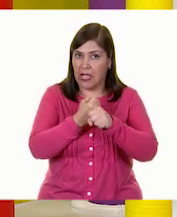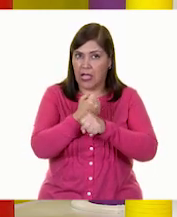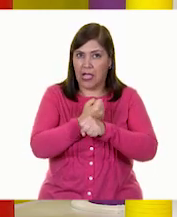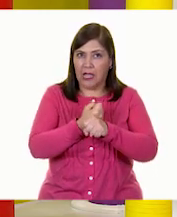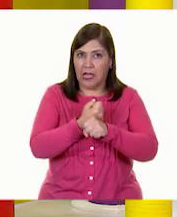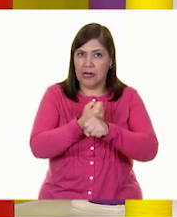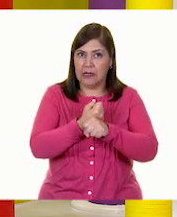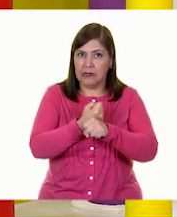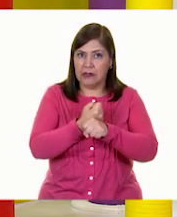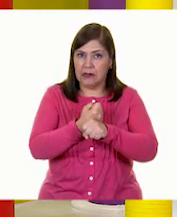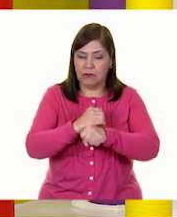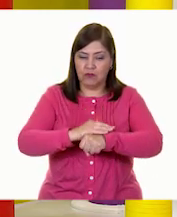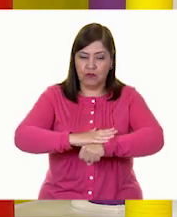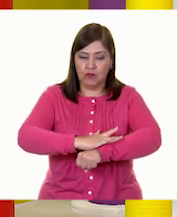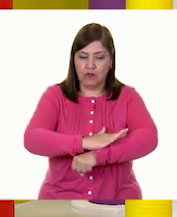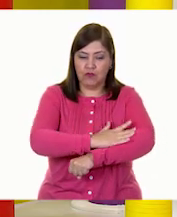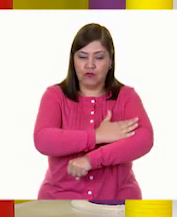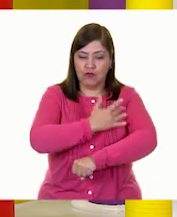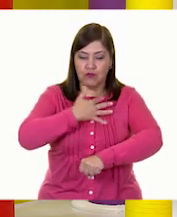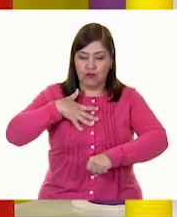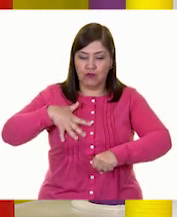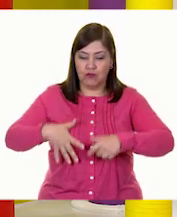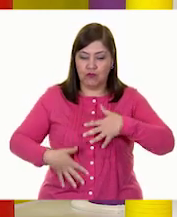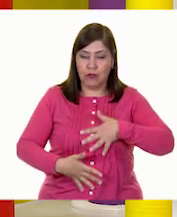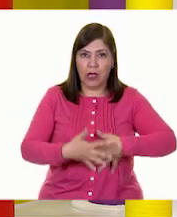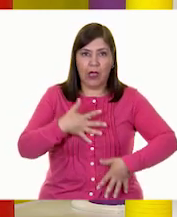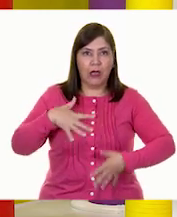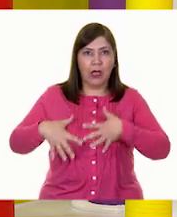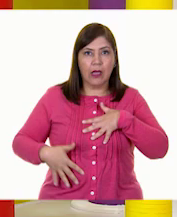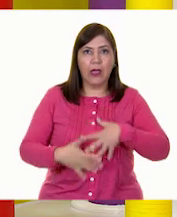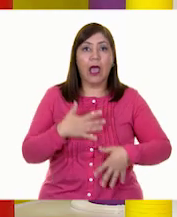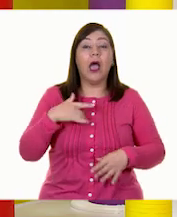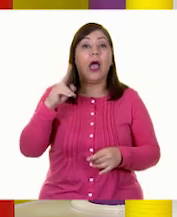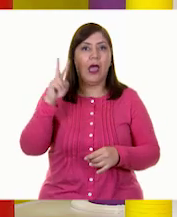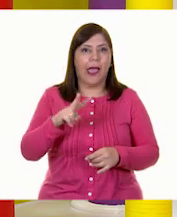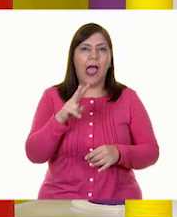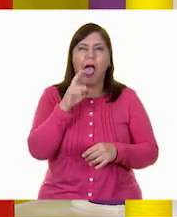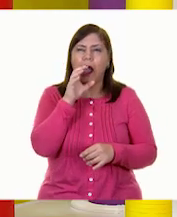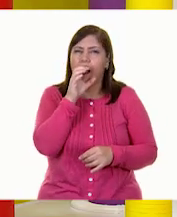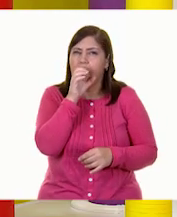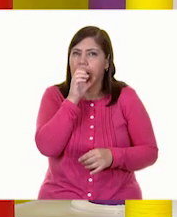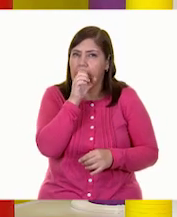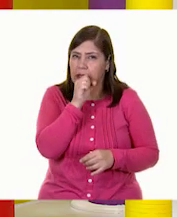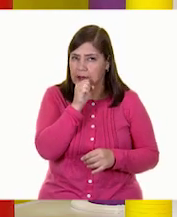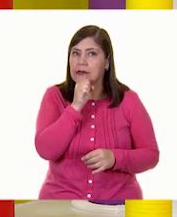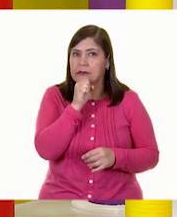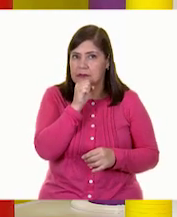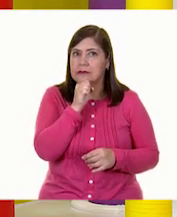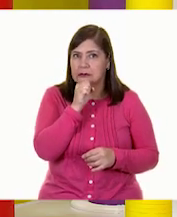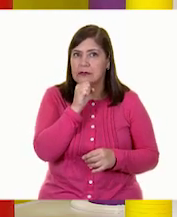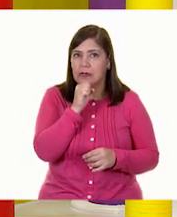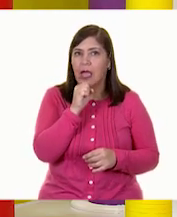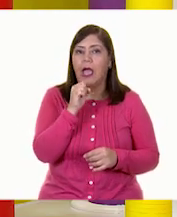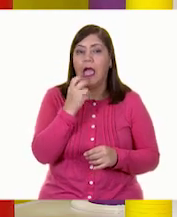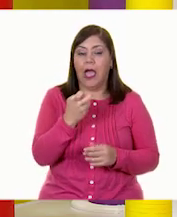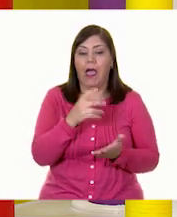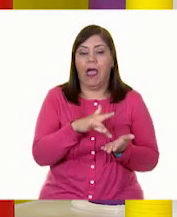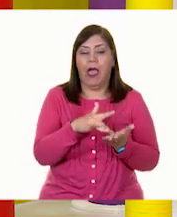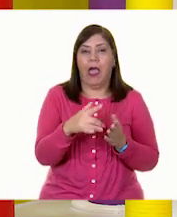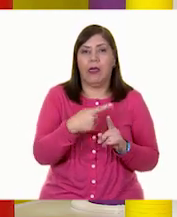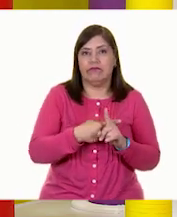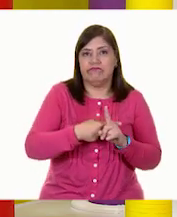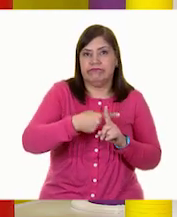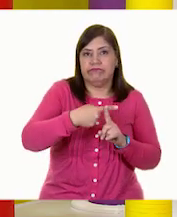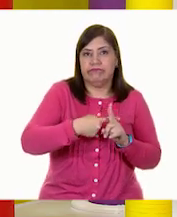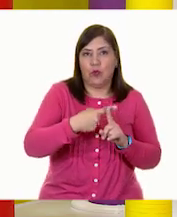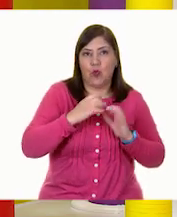va caliente, sí, es calientita. Y nos da la temperatura del cuerpo también, el